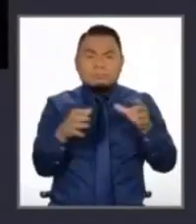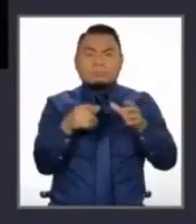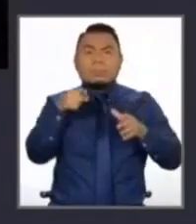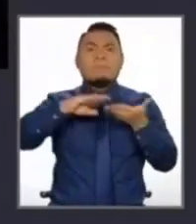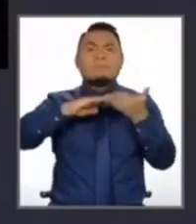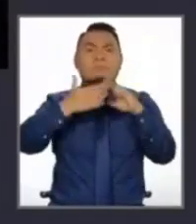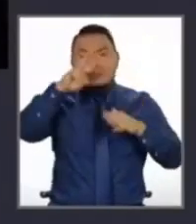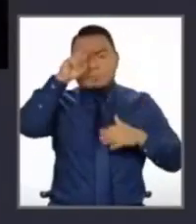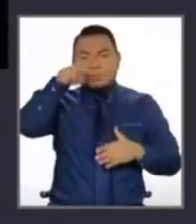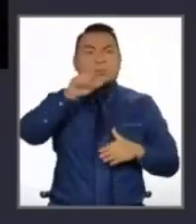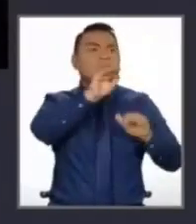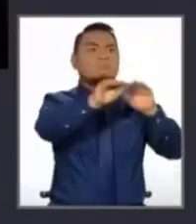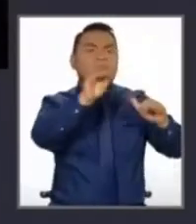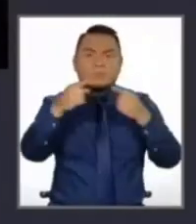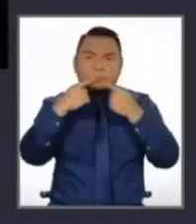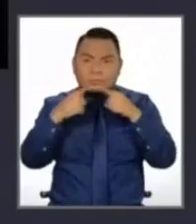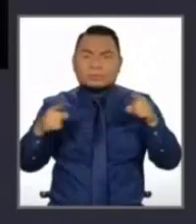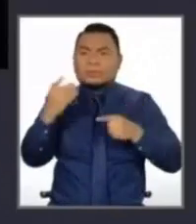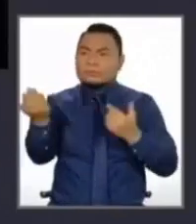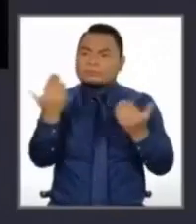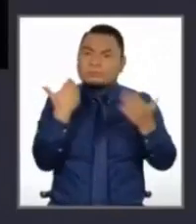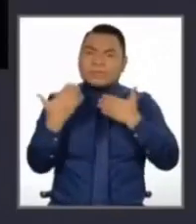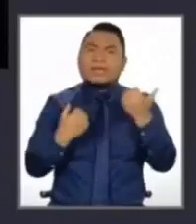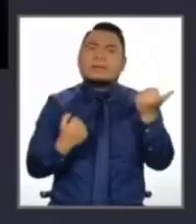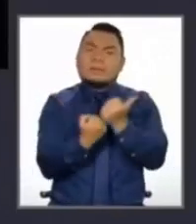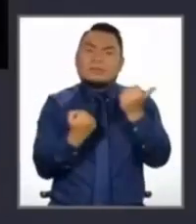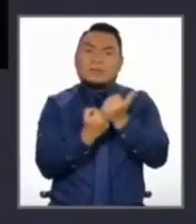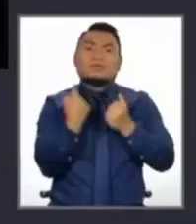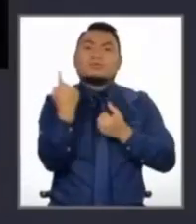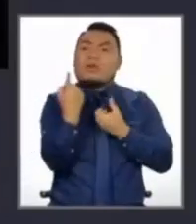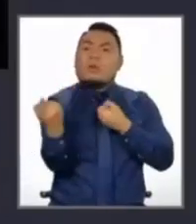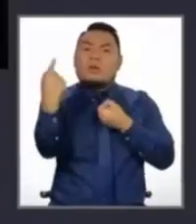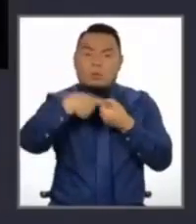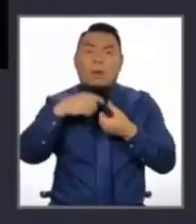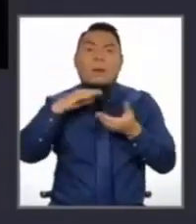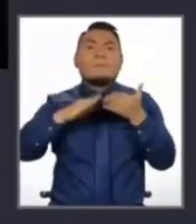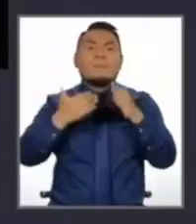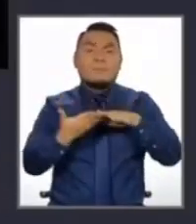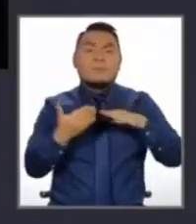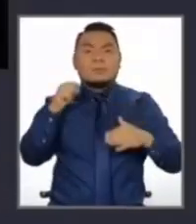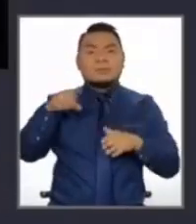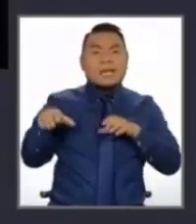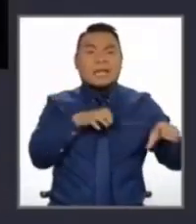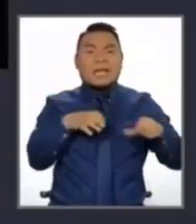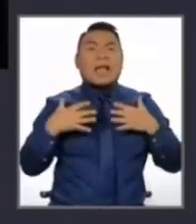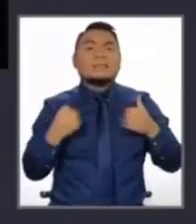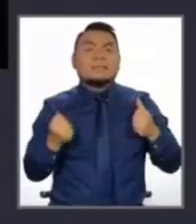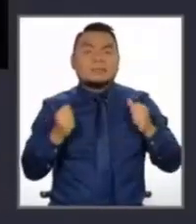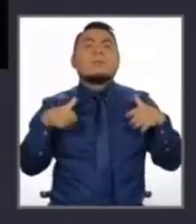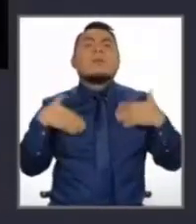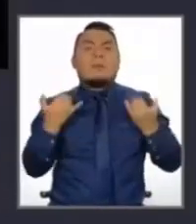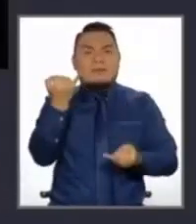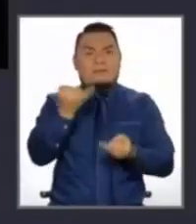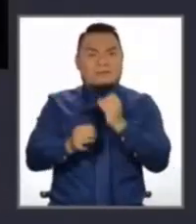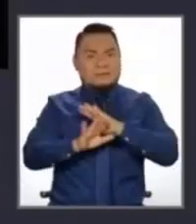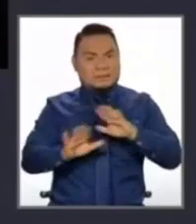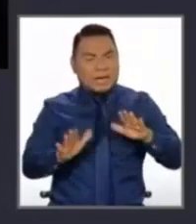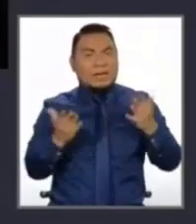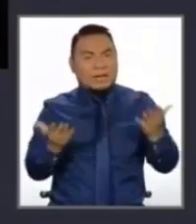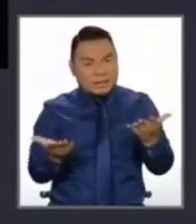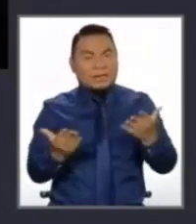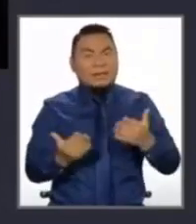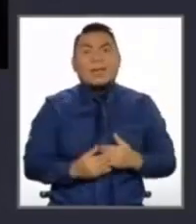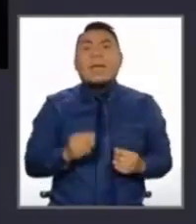a nuestro pueblo, movilizarlo, porque solo con la incorporación del pueblo en las acciones de salud podemos terminar esto.